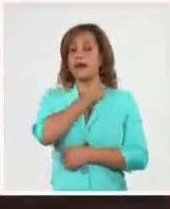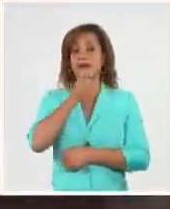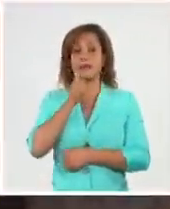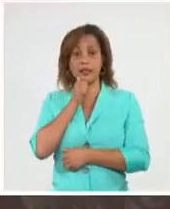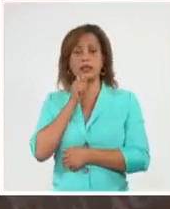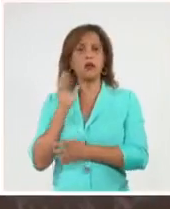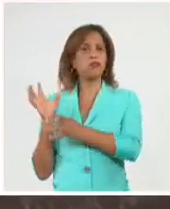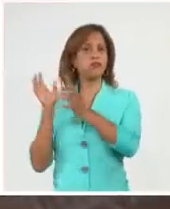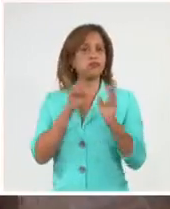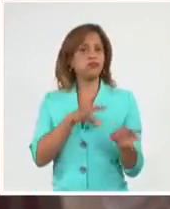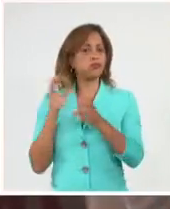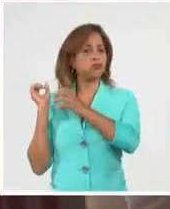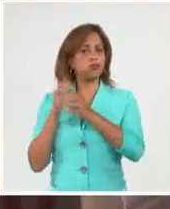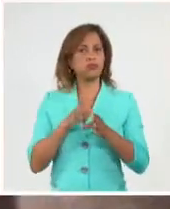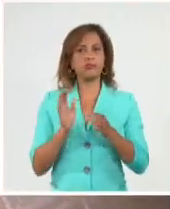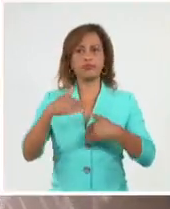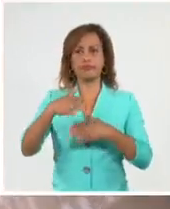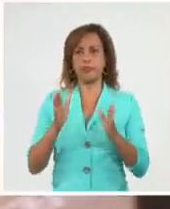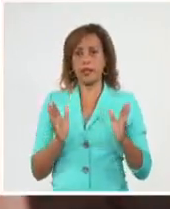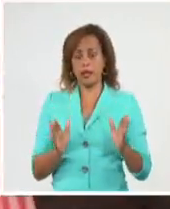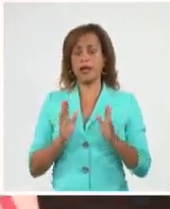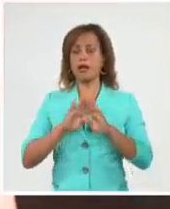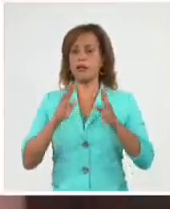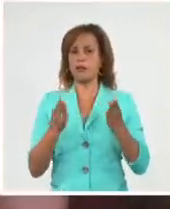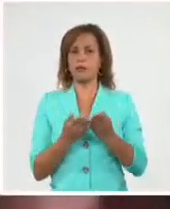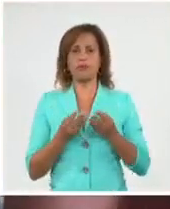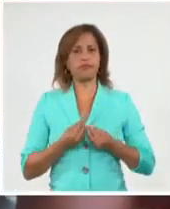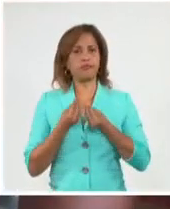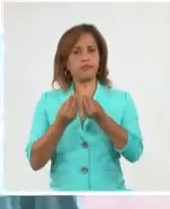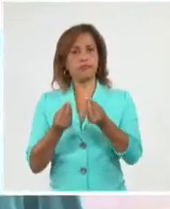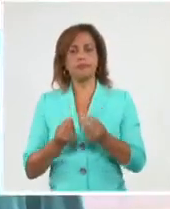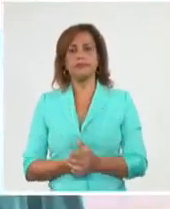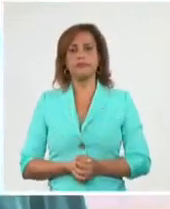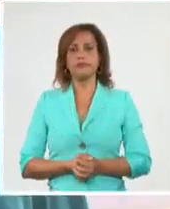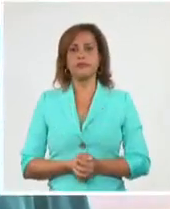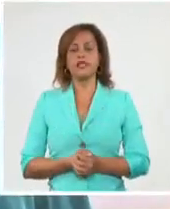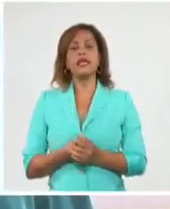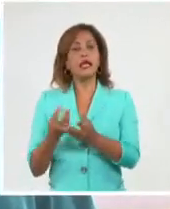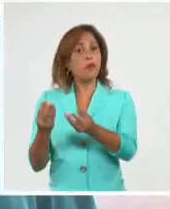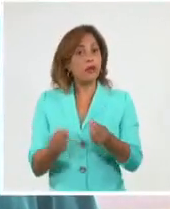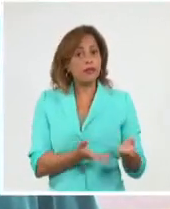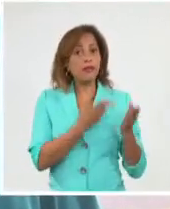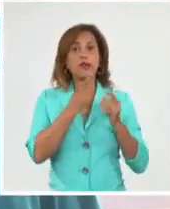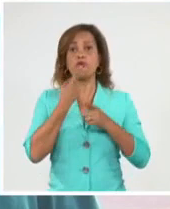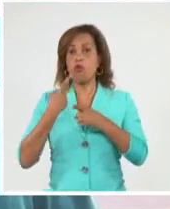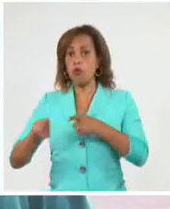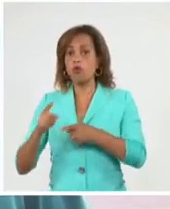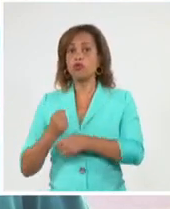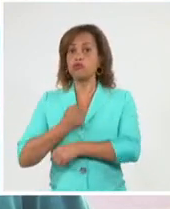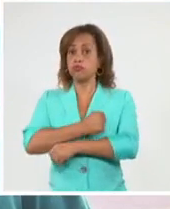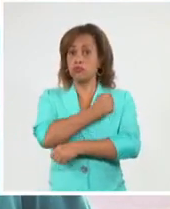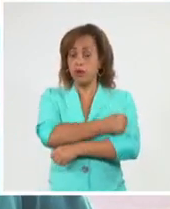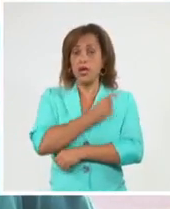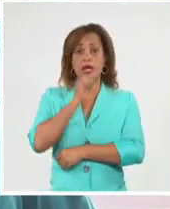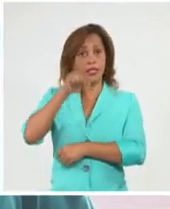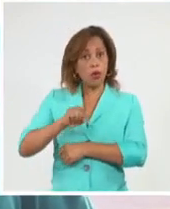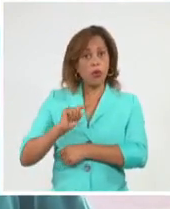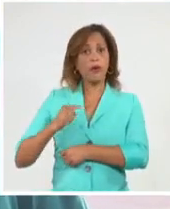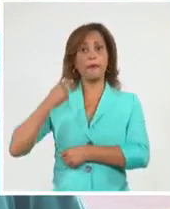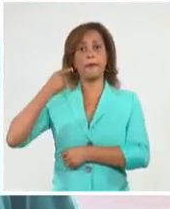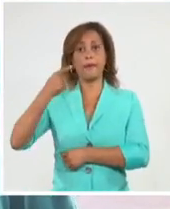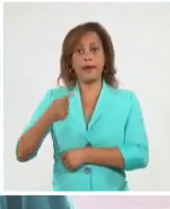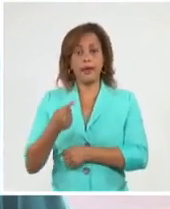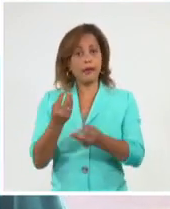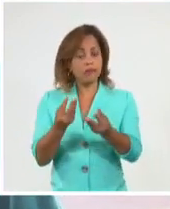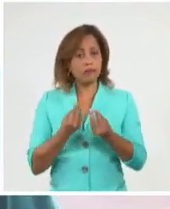arriba paulatinamente a la Perla del Sur. Estamos recibiendo otro contenedor de tres que hay planificado entre hoy y mañana, que